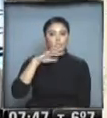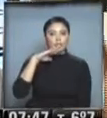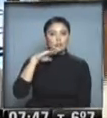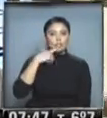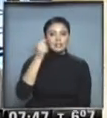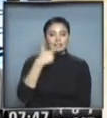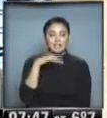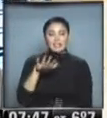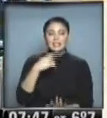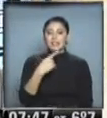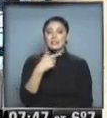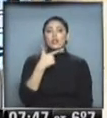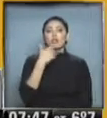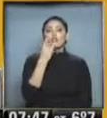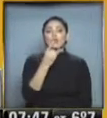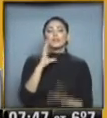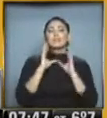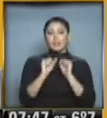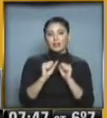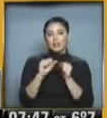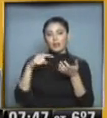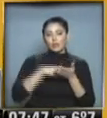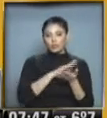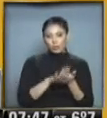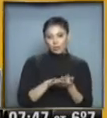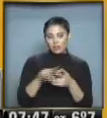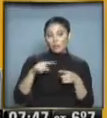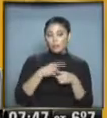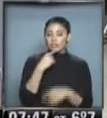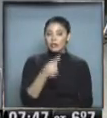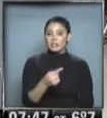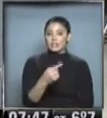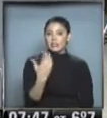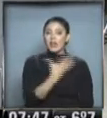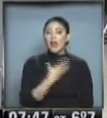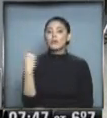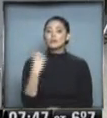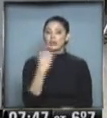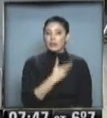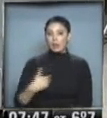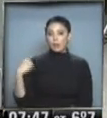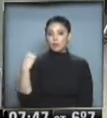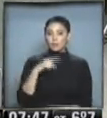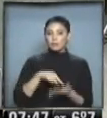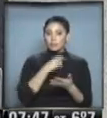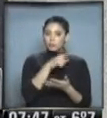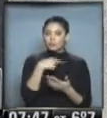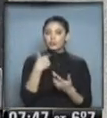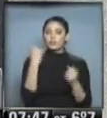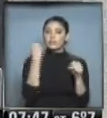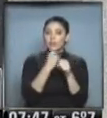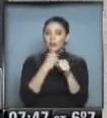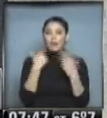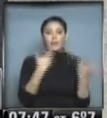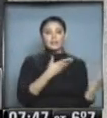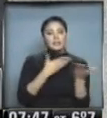trabajo de la ciudad de buenos aires ezequiel sabor el funcionario afirmó que las autoridades metropolitanas trabajan para garantizar este servicio